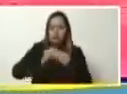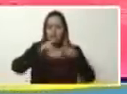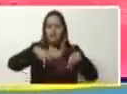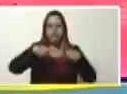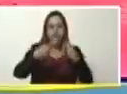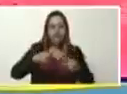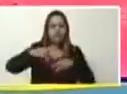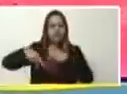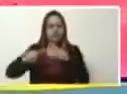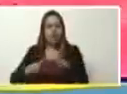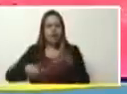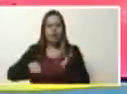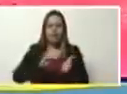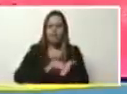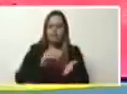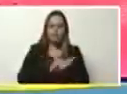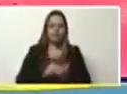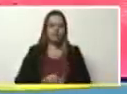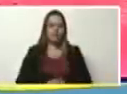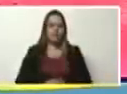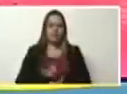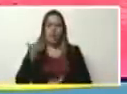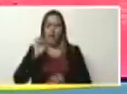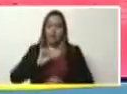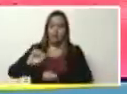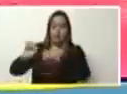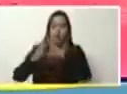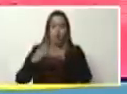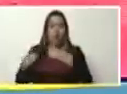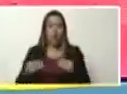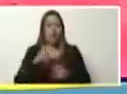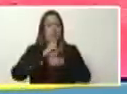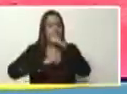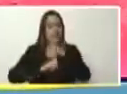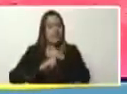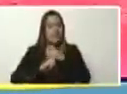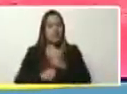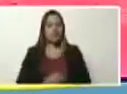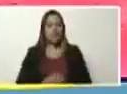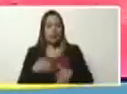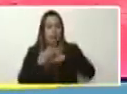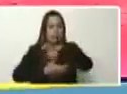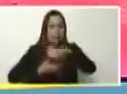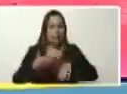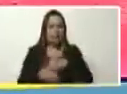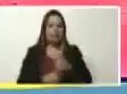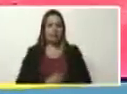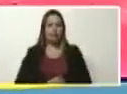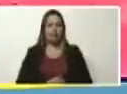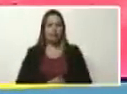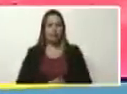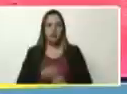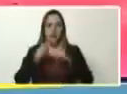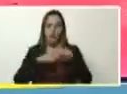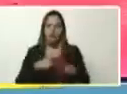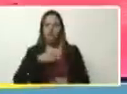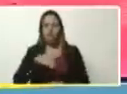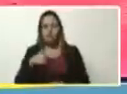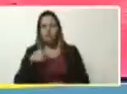veces. Se ha enfrentado a todas las circunstancias, a todos los retos, a todos los problemas, pero hemos